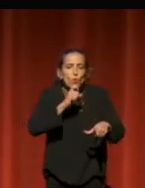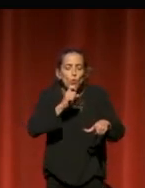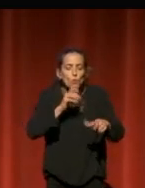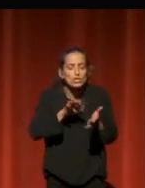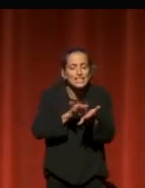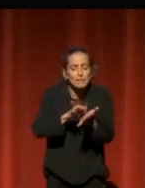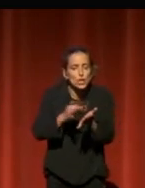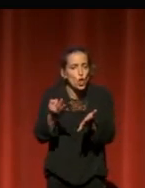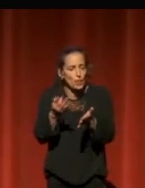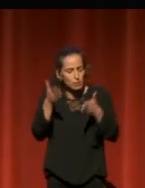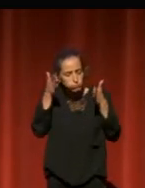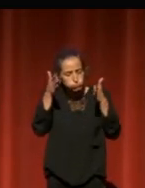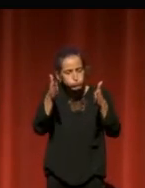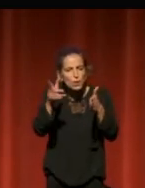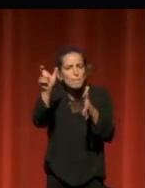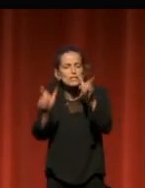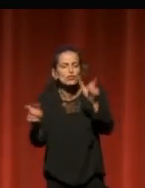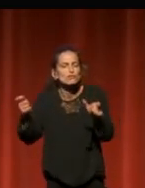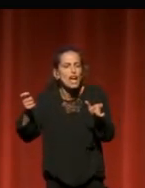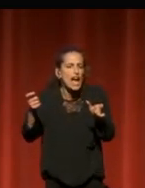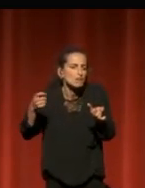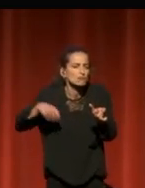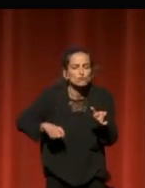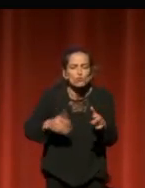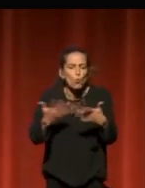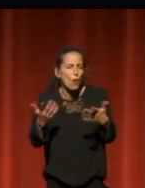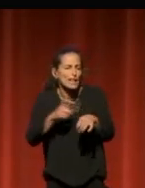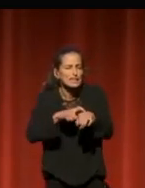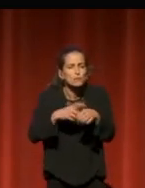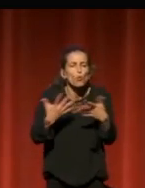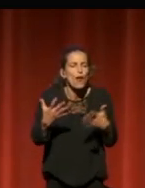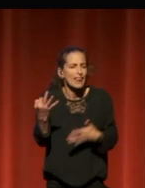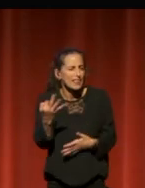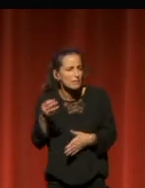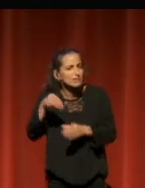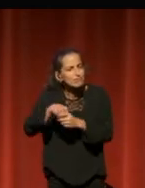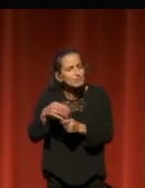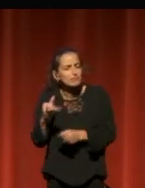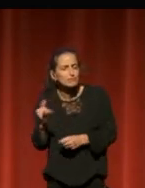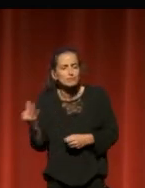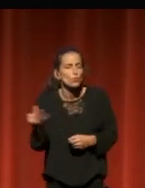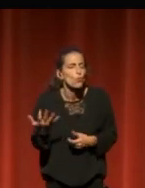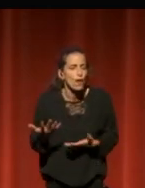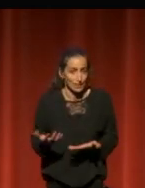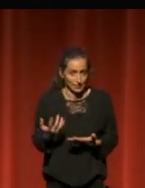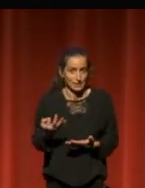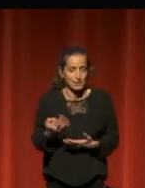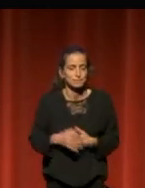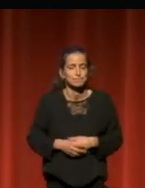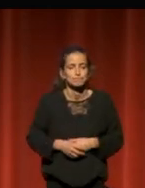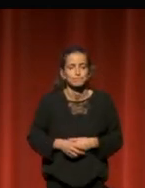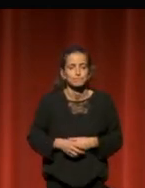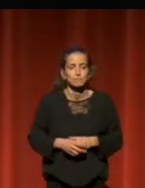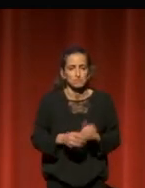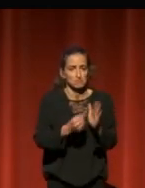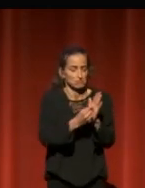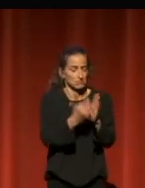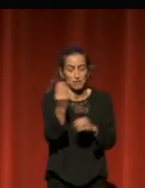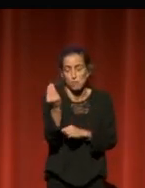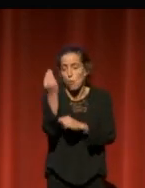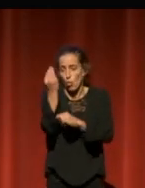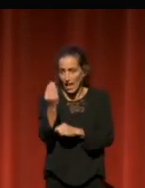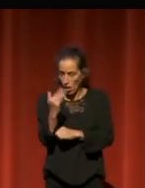el personal que tiene que tener. Hay unos estándares para cualquier tipo de servicio público que hay que